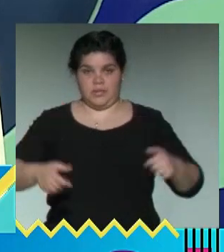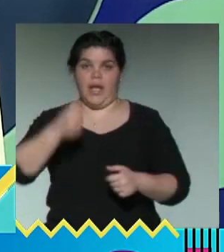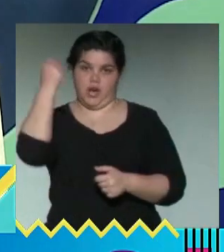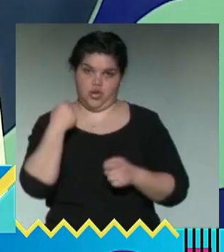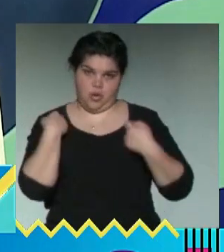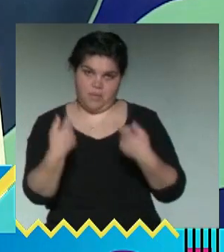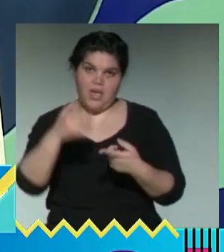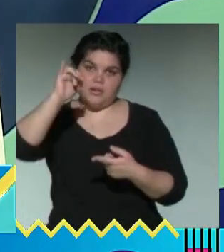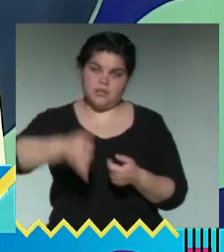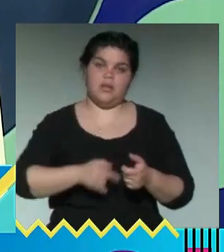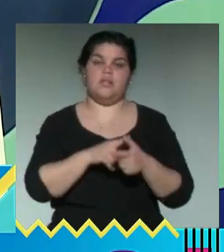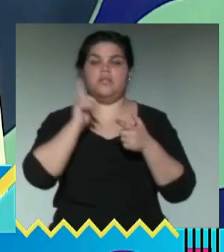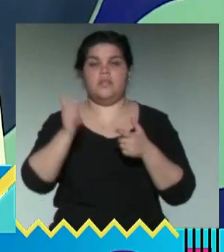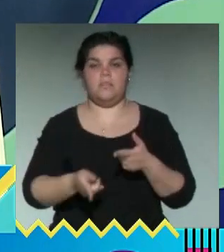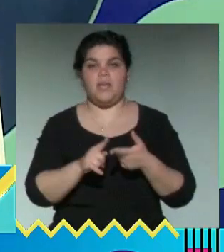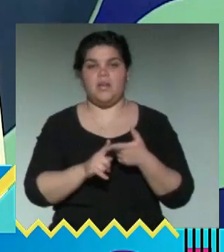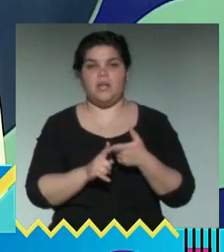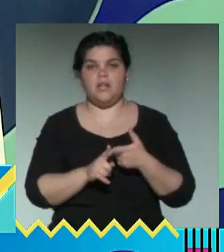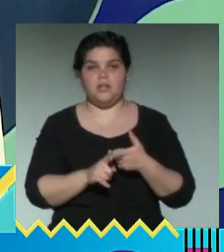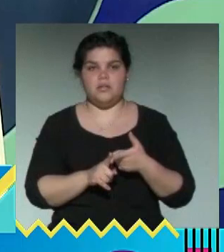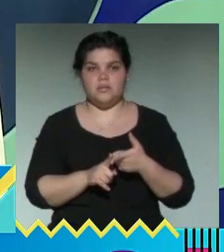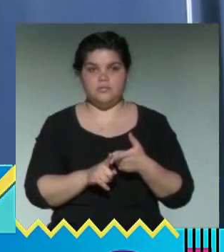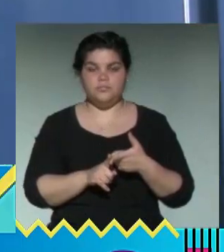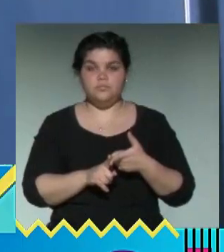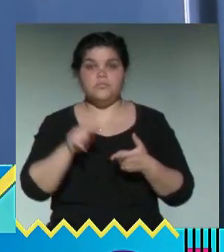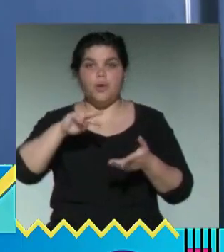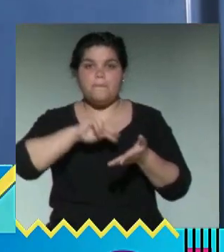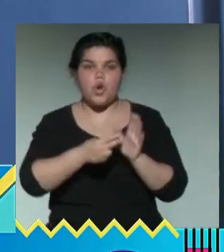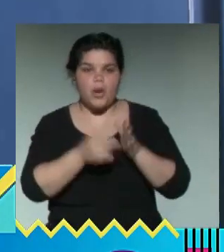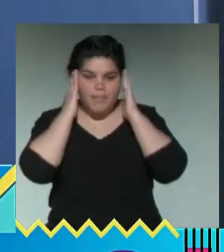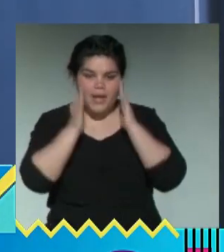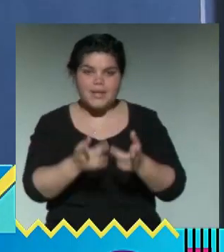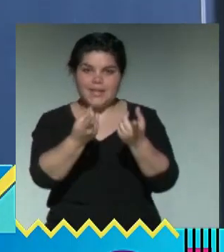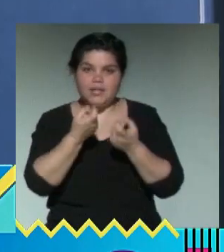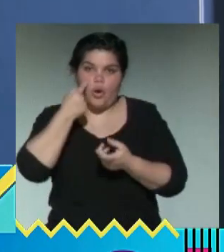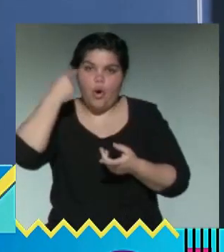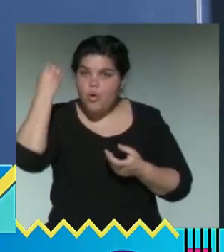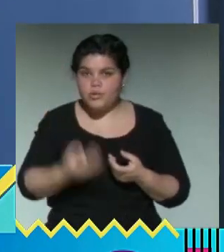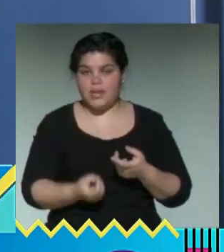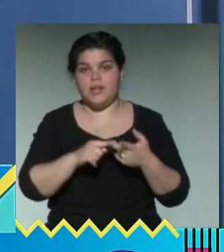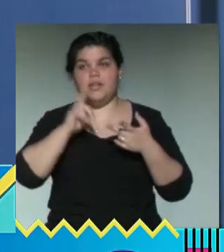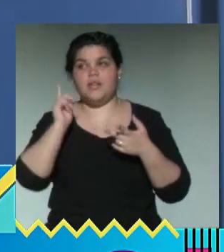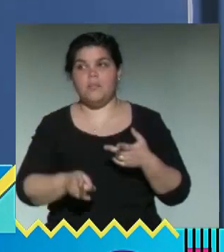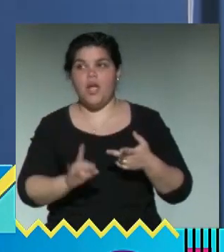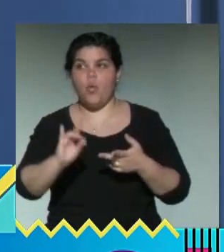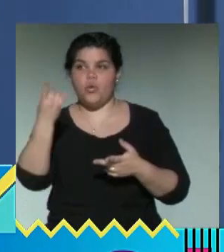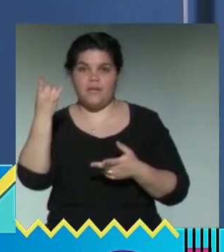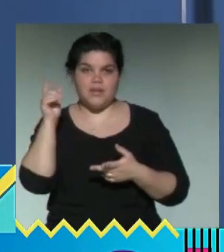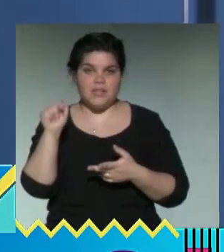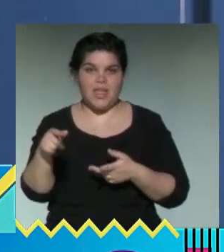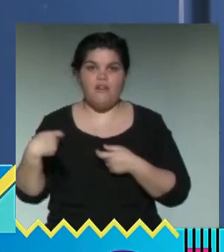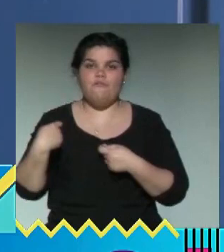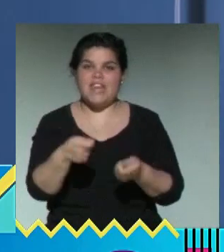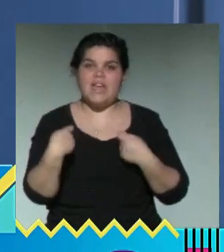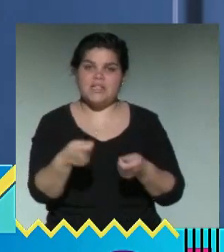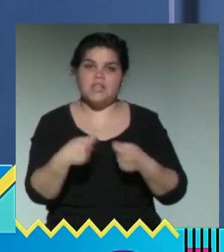económicamente, aporta desde este punto de vista que tenemos que abordar el problema, y además, también la universidad, si no hubiera